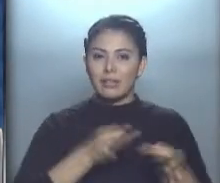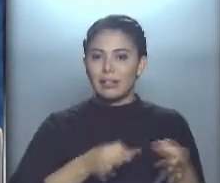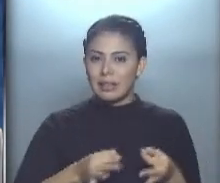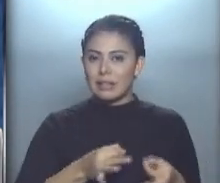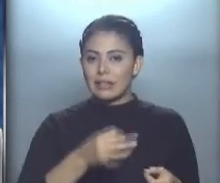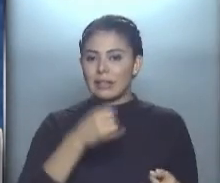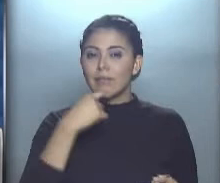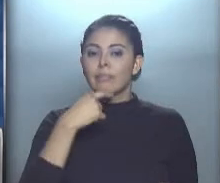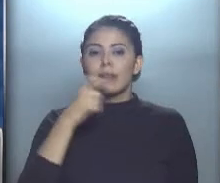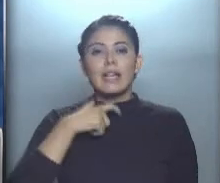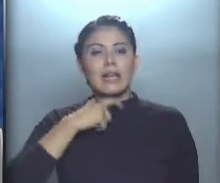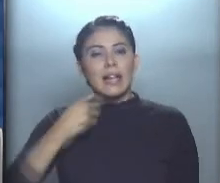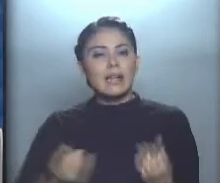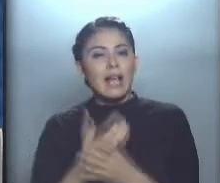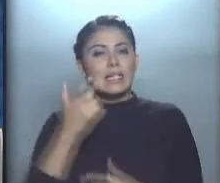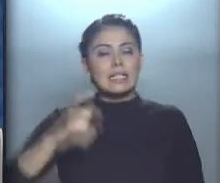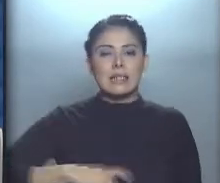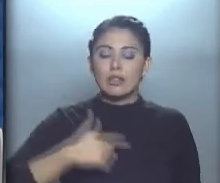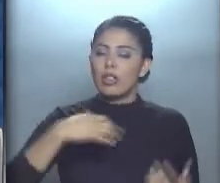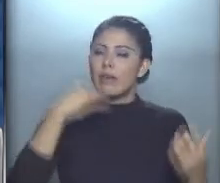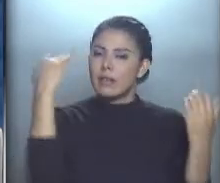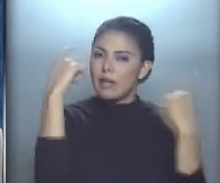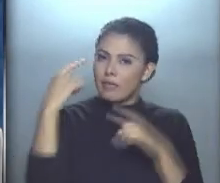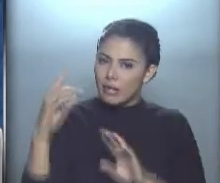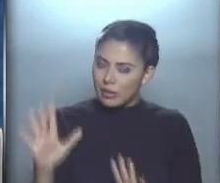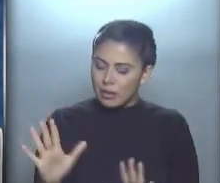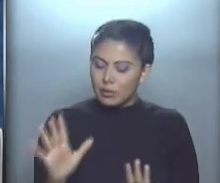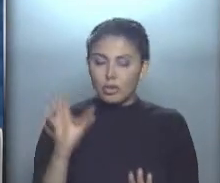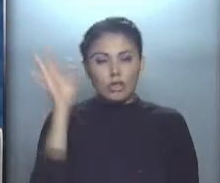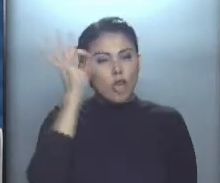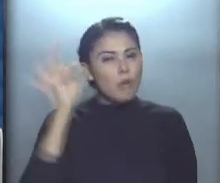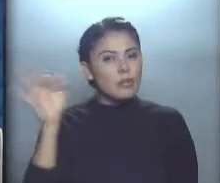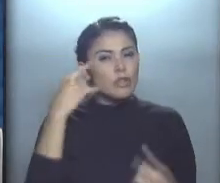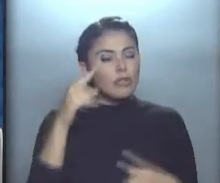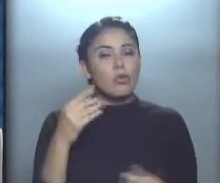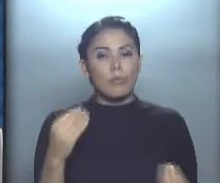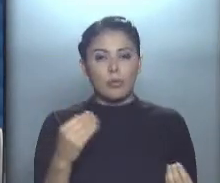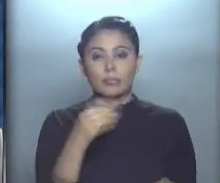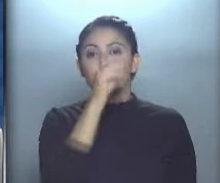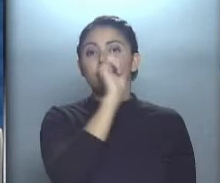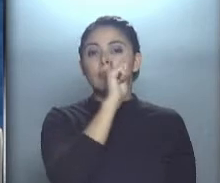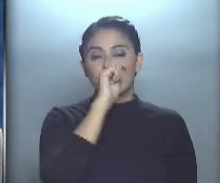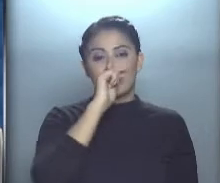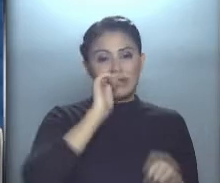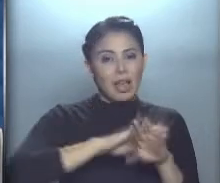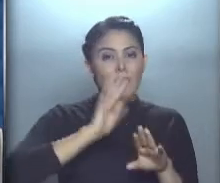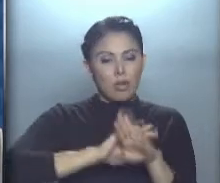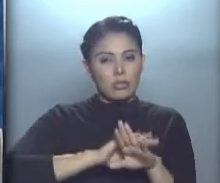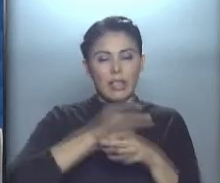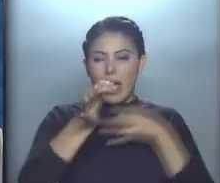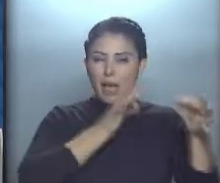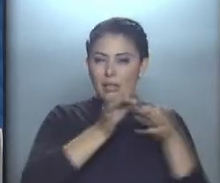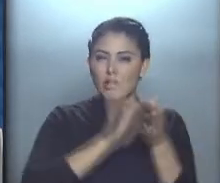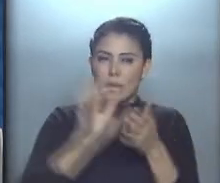pretendida sindicalización. Por lo tanto, hay que identificar, dentro de las hipótesis, los actores potenciales de una estrategia